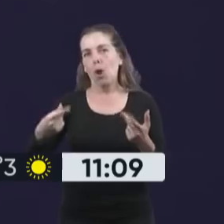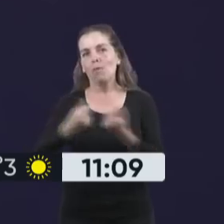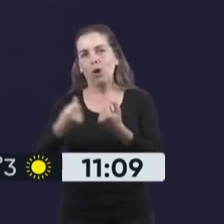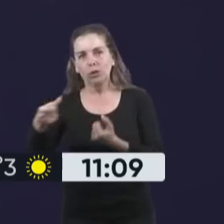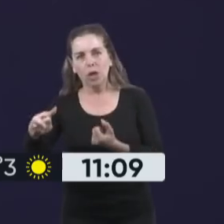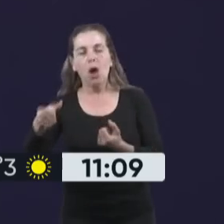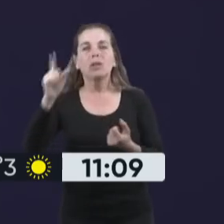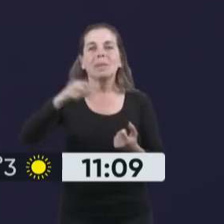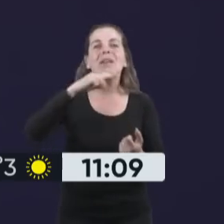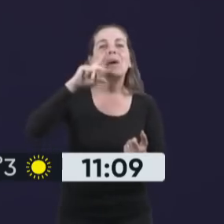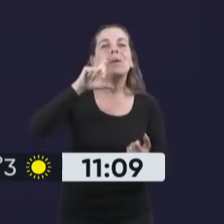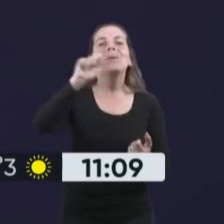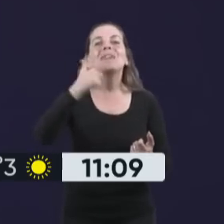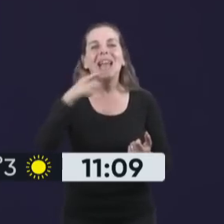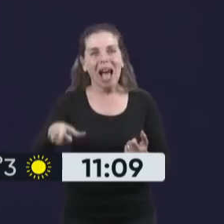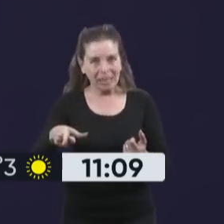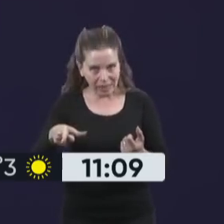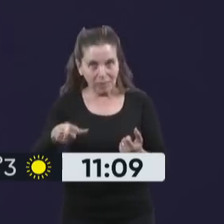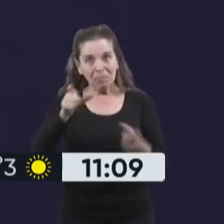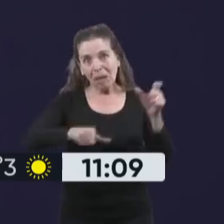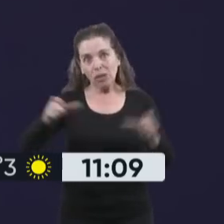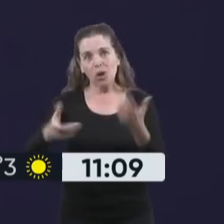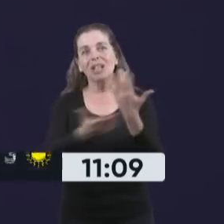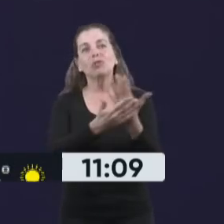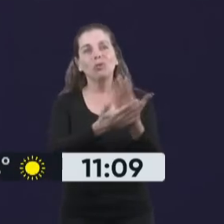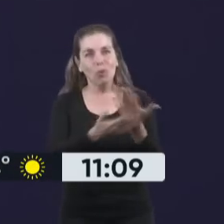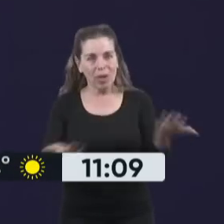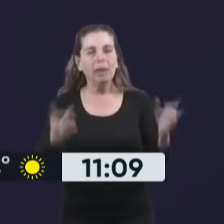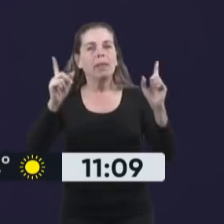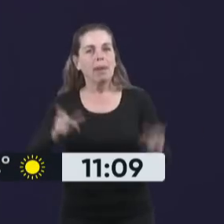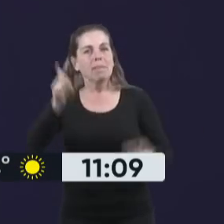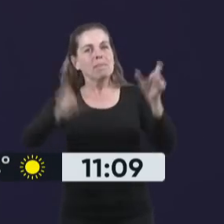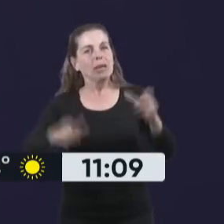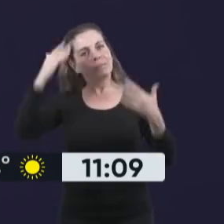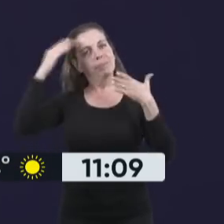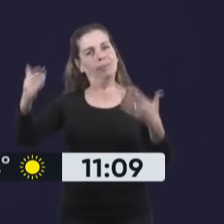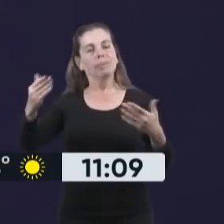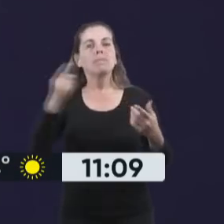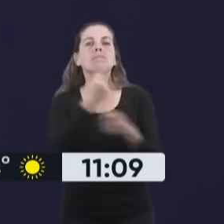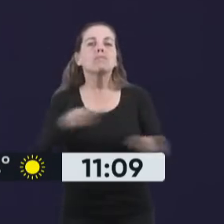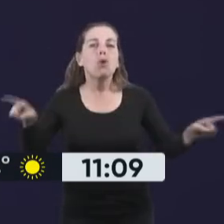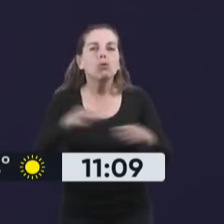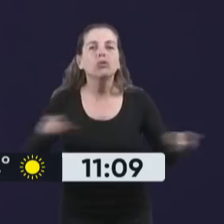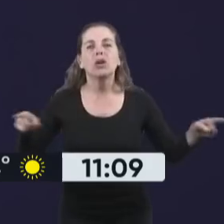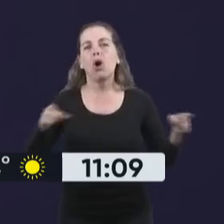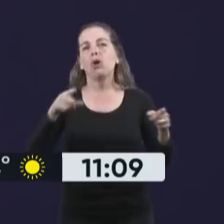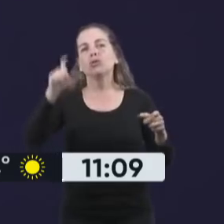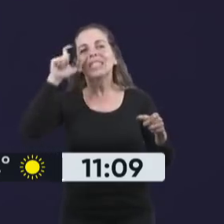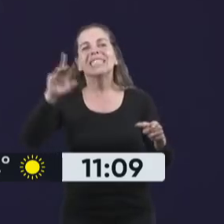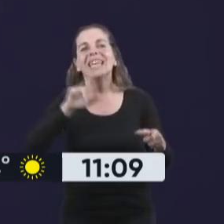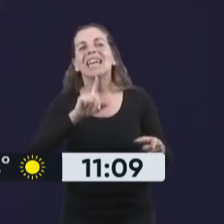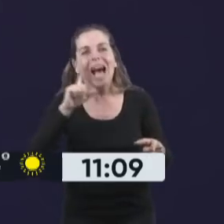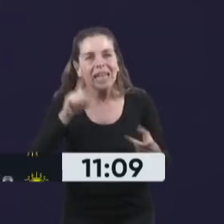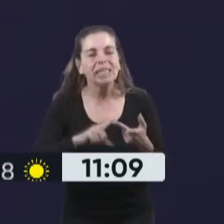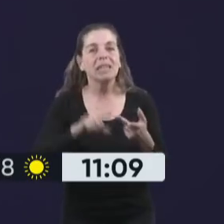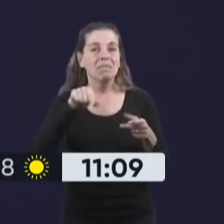Guillermo Vilas. También a grandes músicos argentinos como Gustavo Cerati o Charly García. Grandes zurdos que en